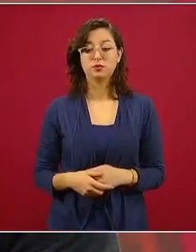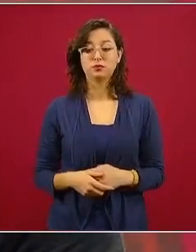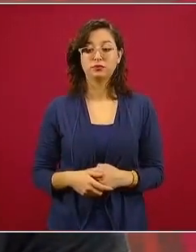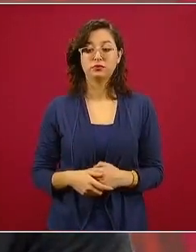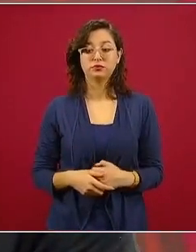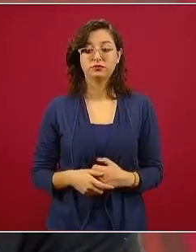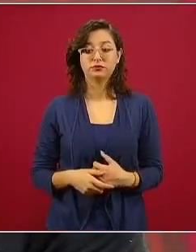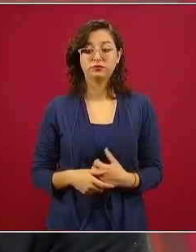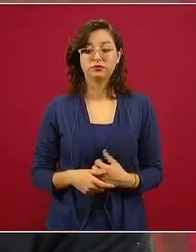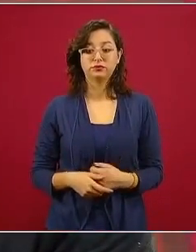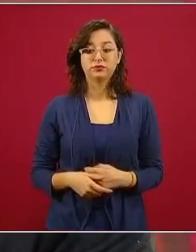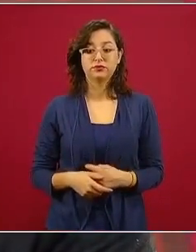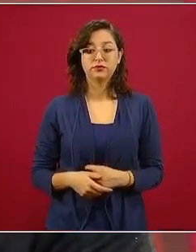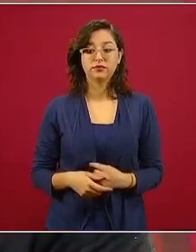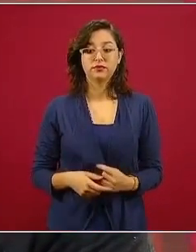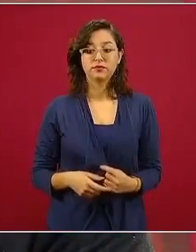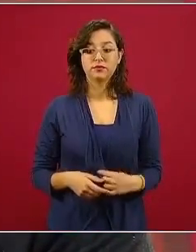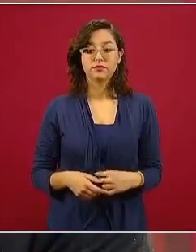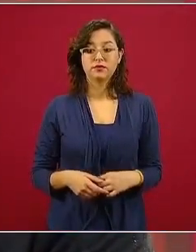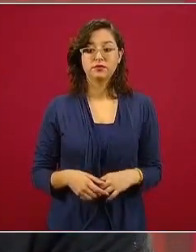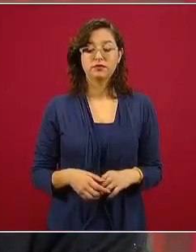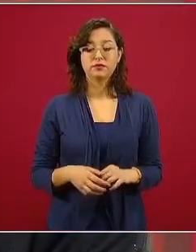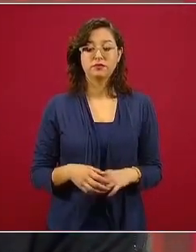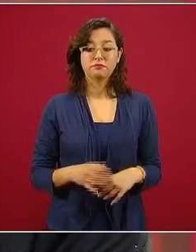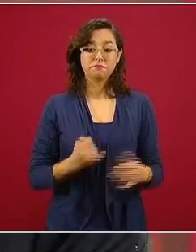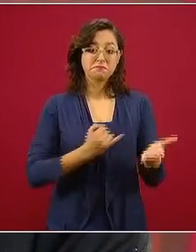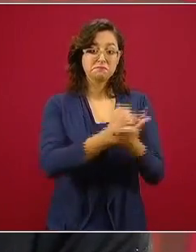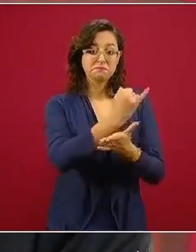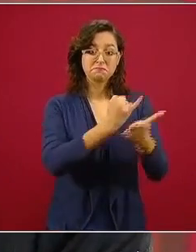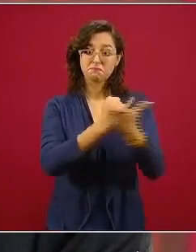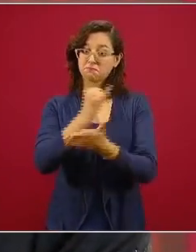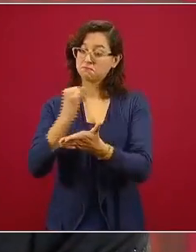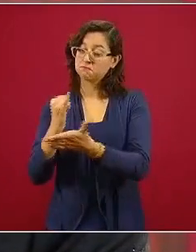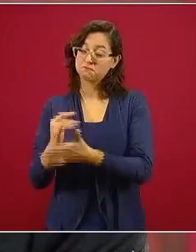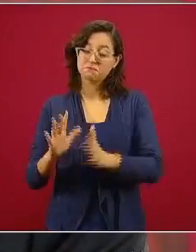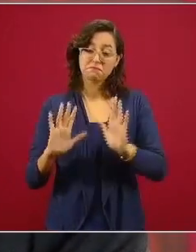decisiones o toma sus propias decisiones